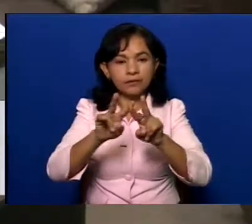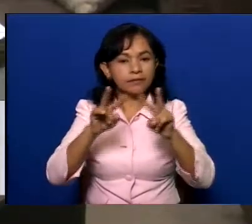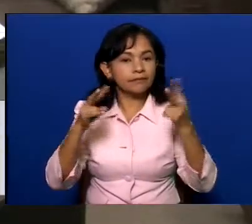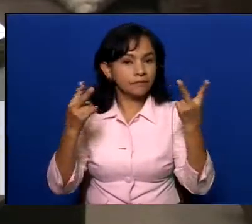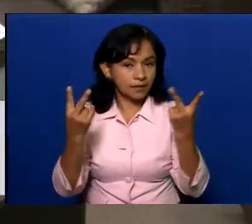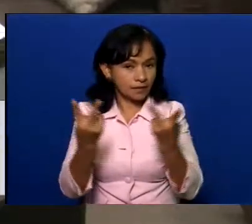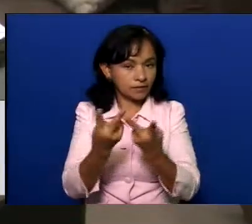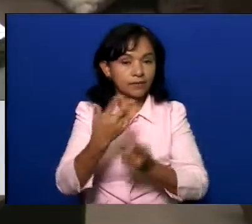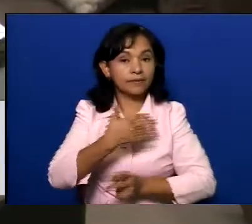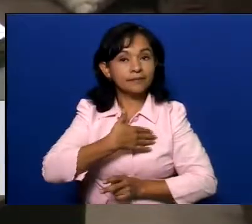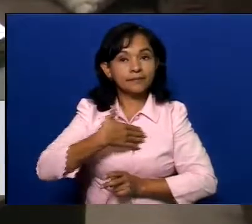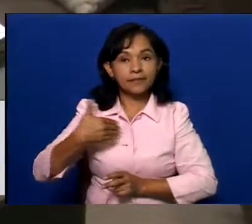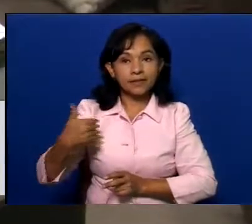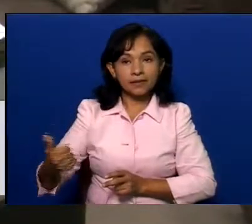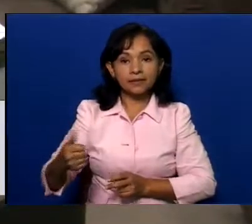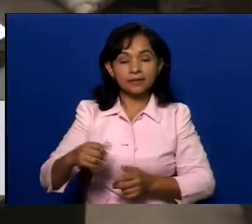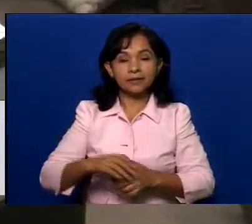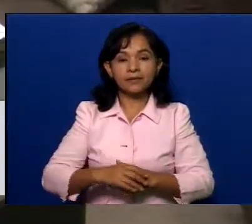base hasta el hospital